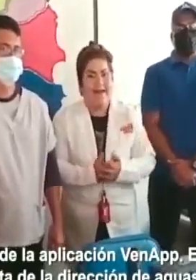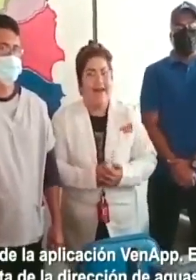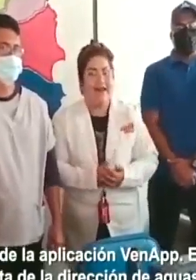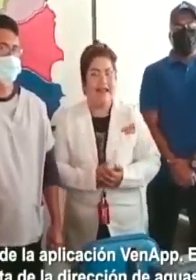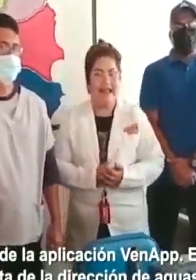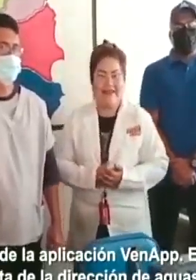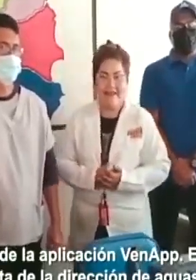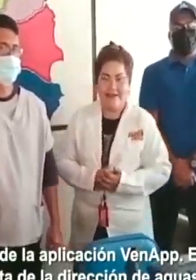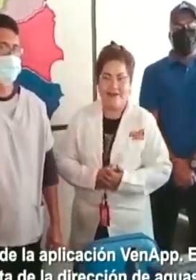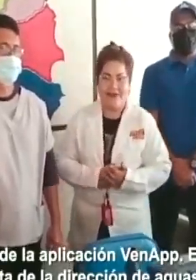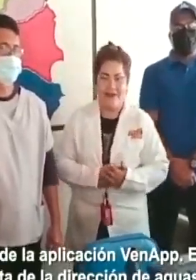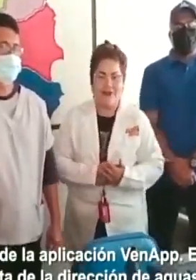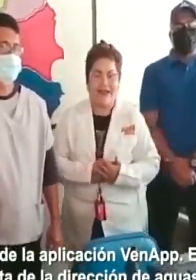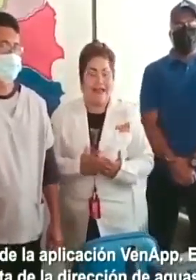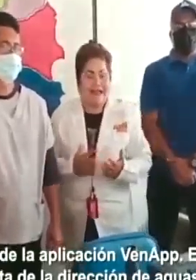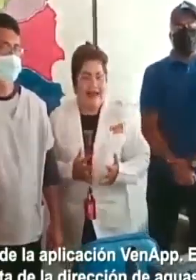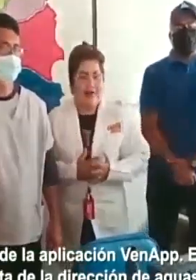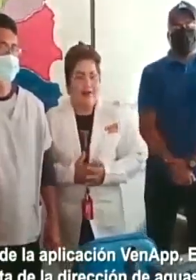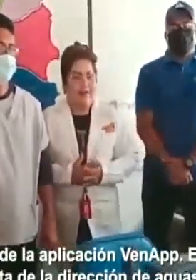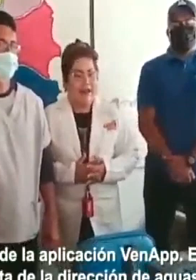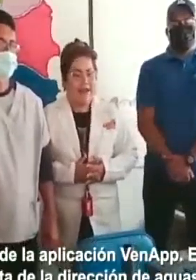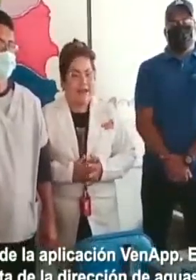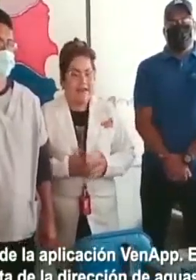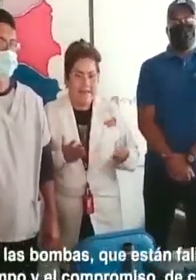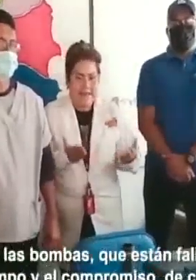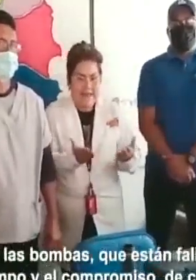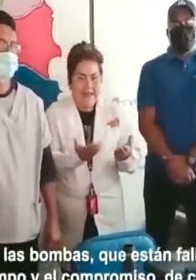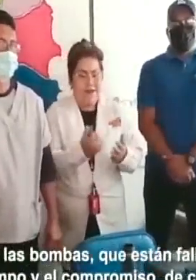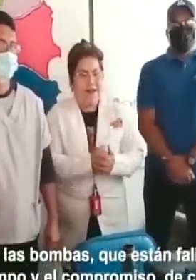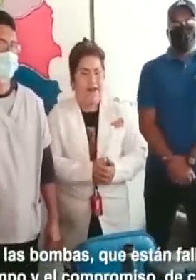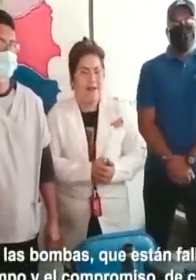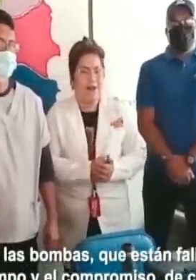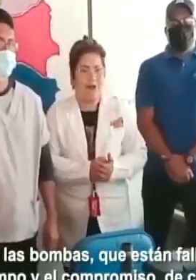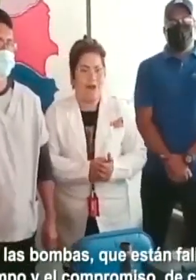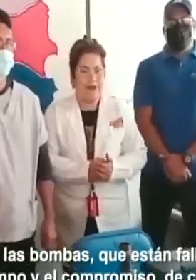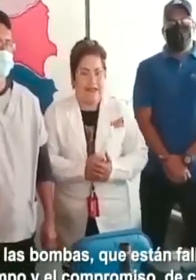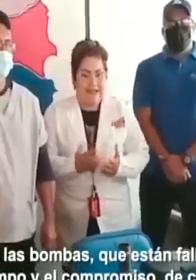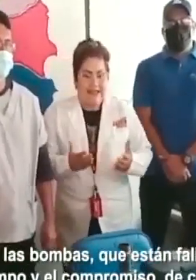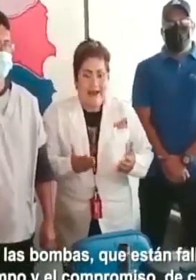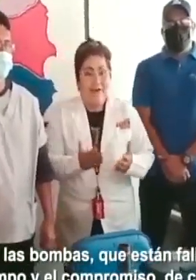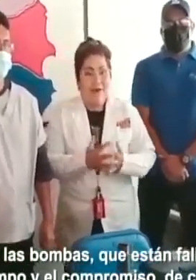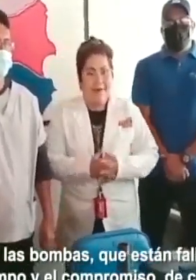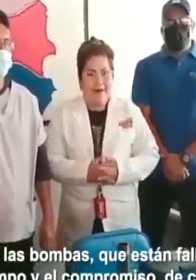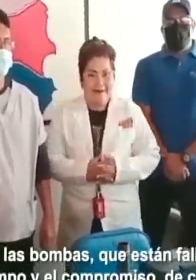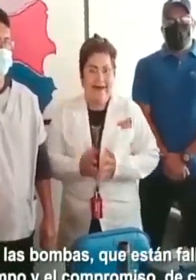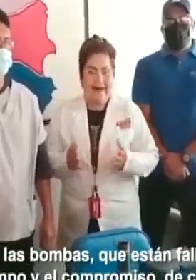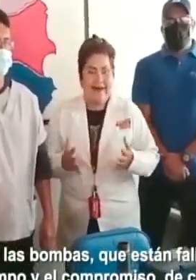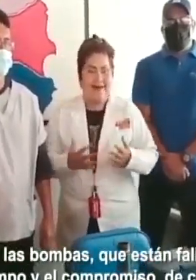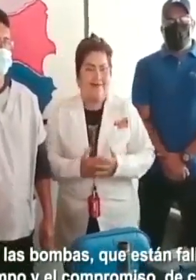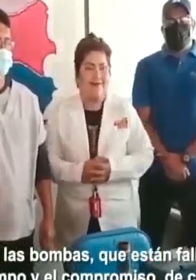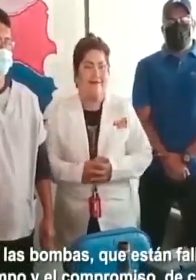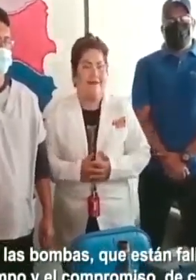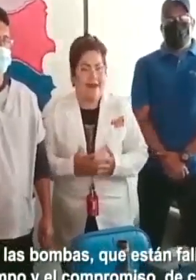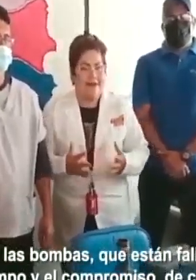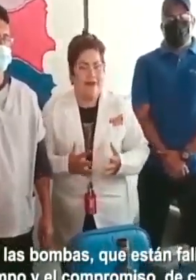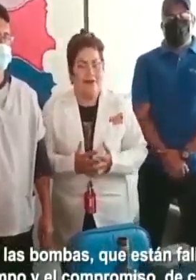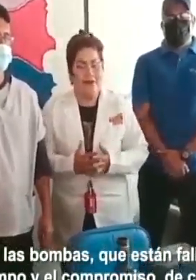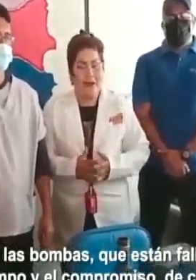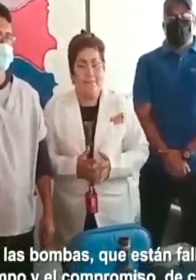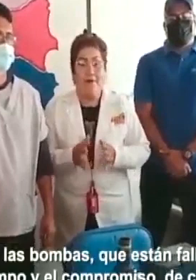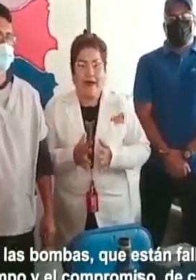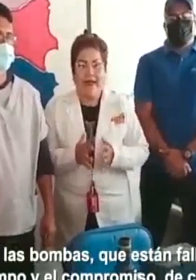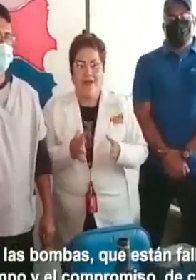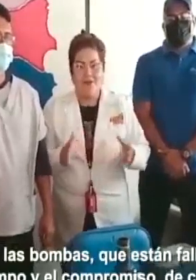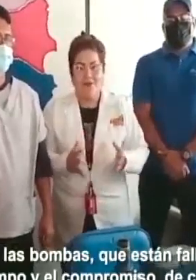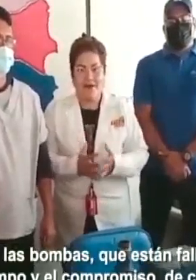visita de la dirección se están llevando las bombas están fallando a